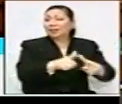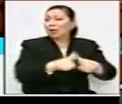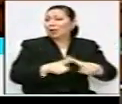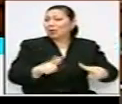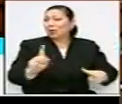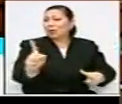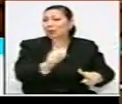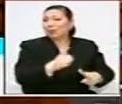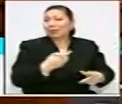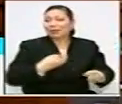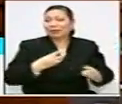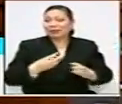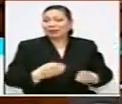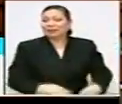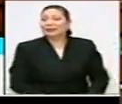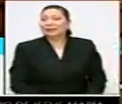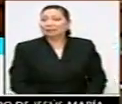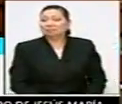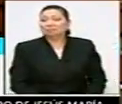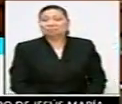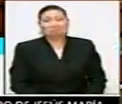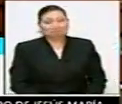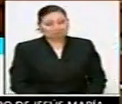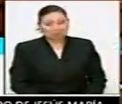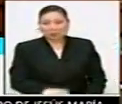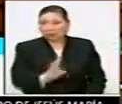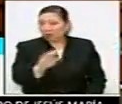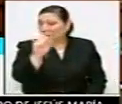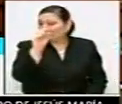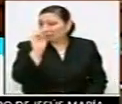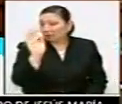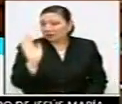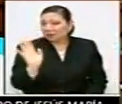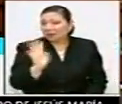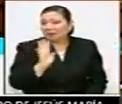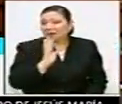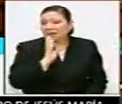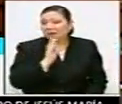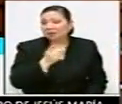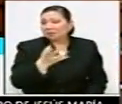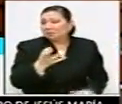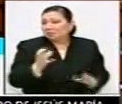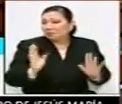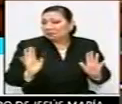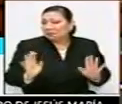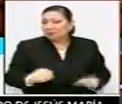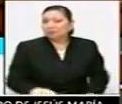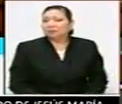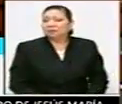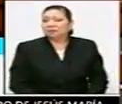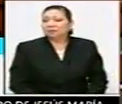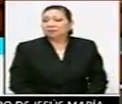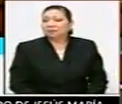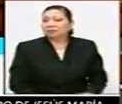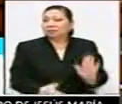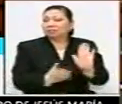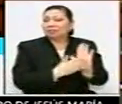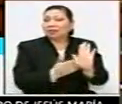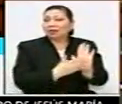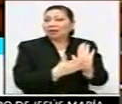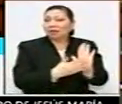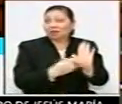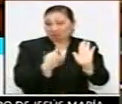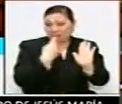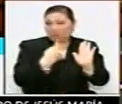en cada uno de estos momentos, señor presidente. Tiene todo el derecho de decir lo que desee, pero aquí el dato